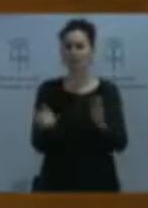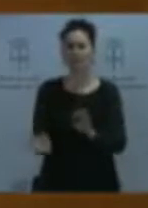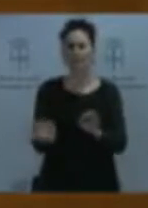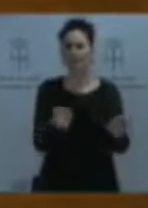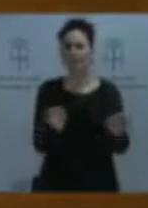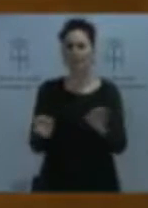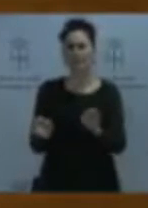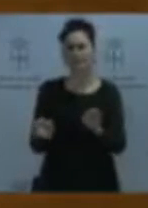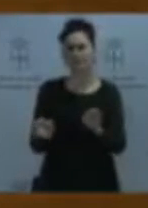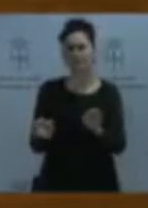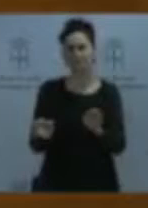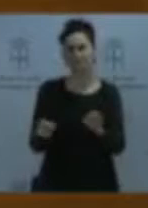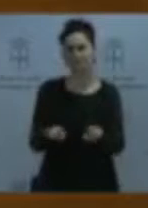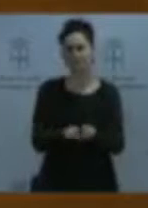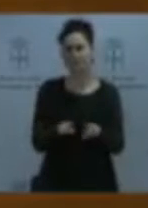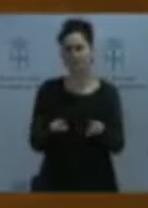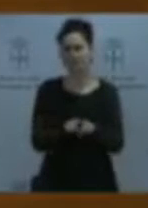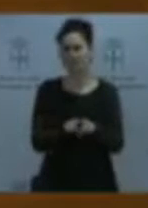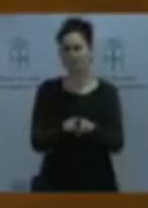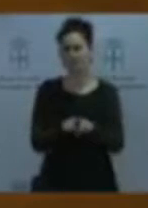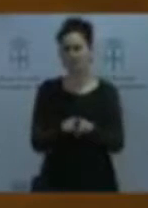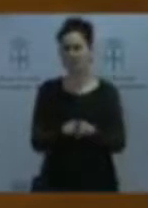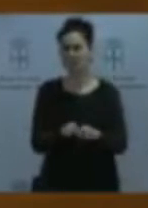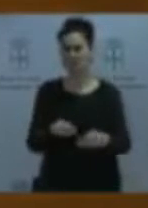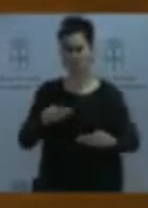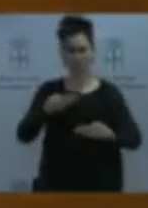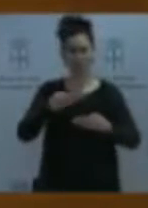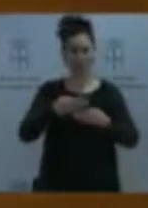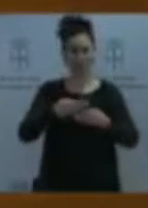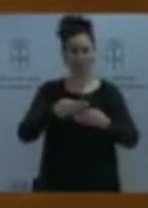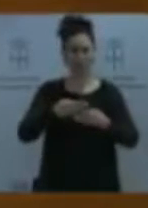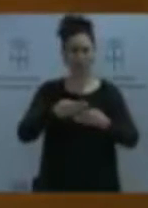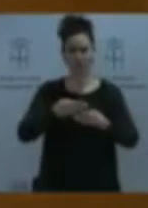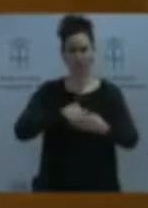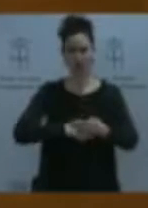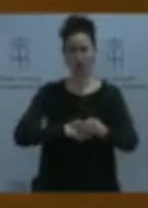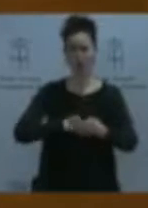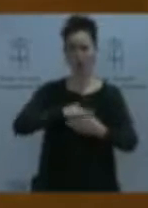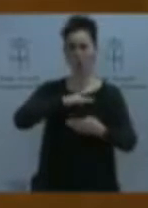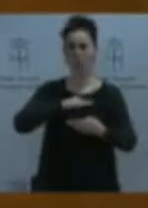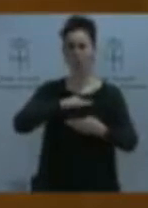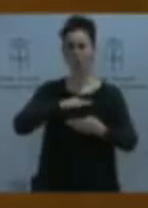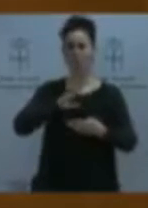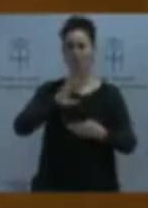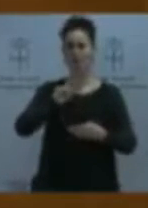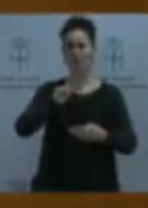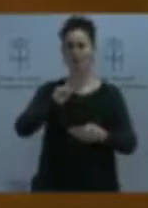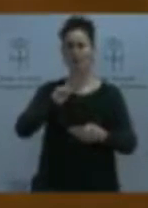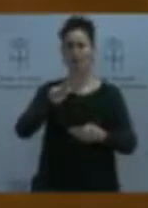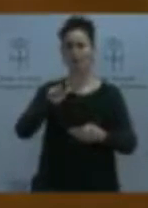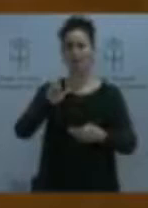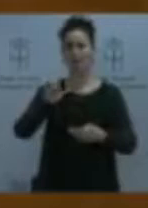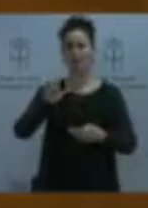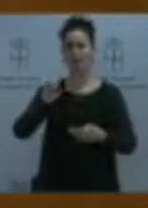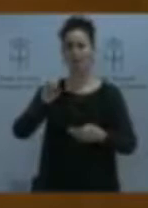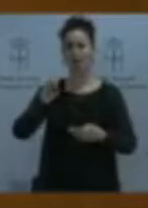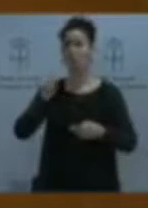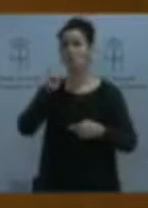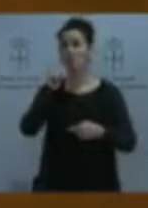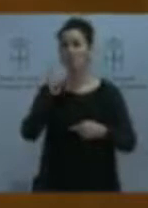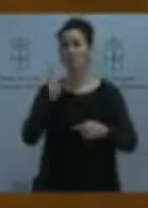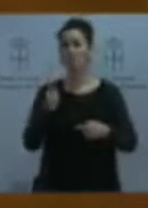necesario en un escenario en el cual la única política de gestión que se hacía era una gestión de la oferta y no una gestión de la demanda de